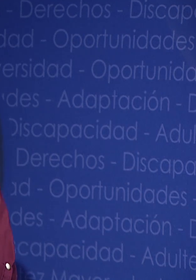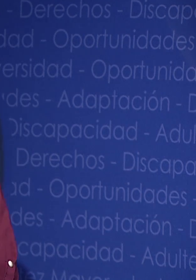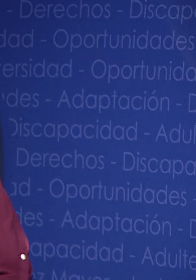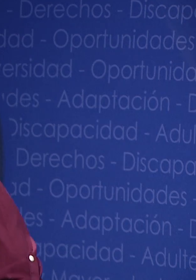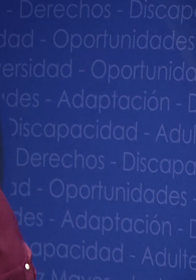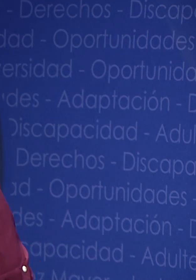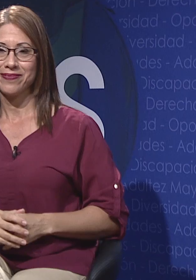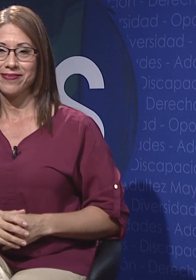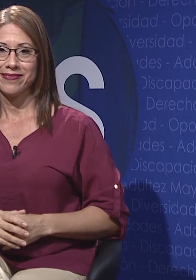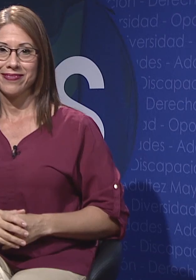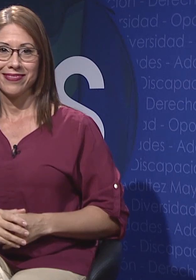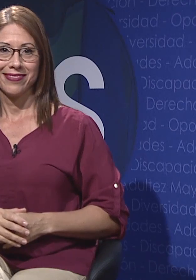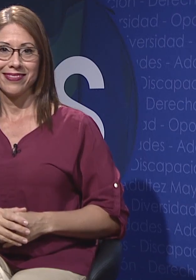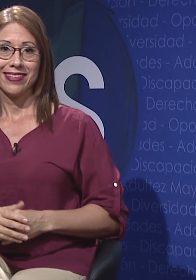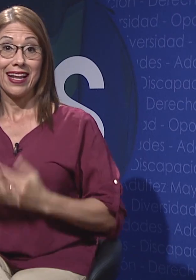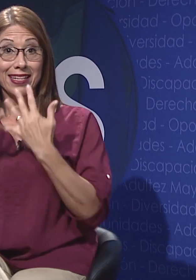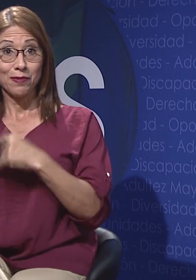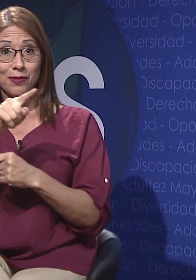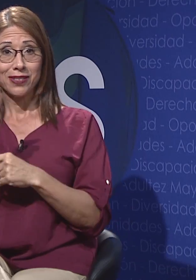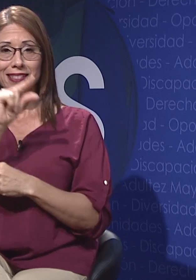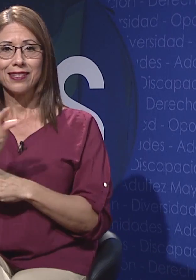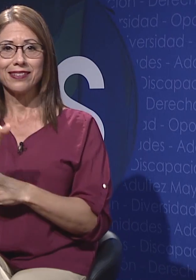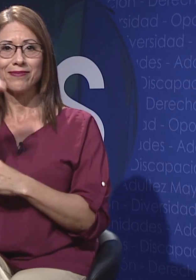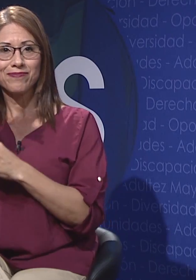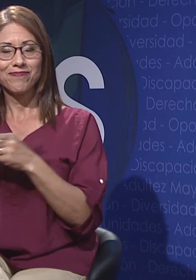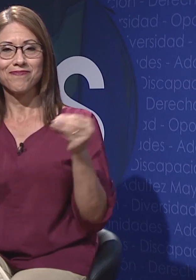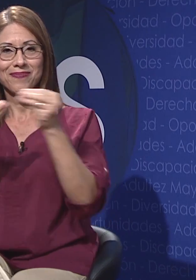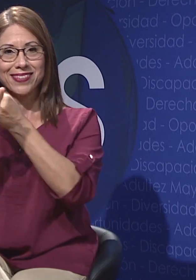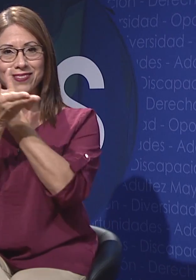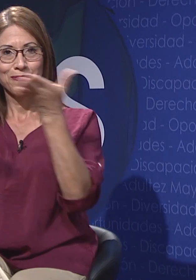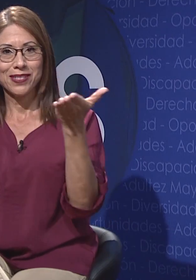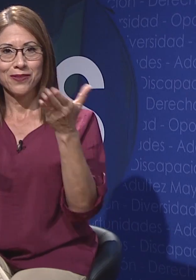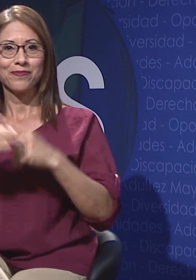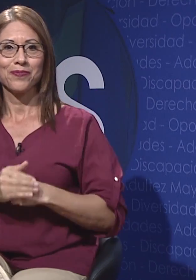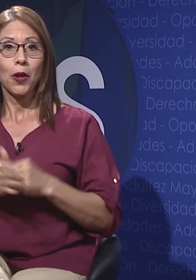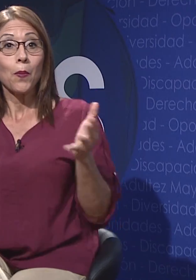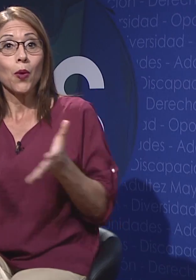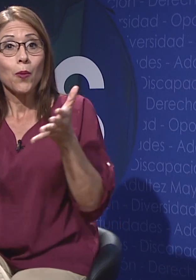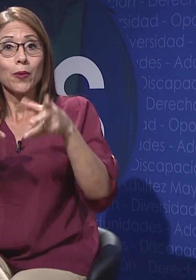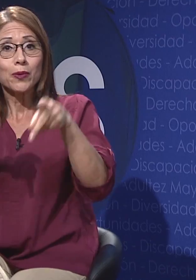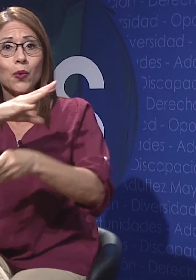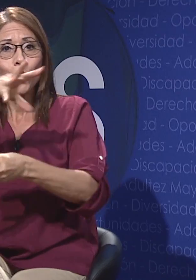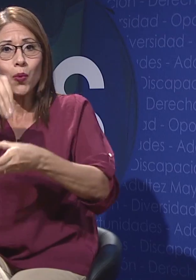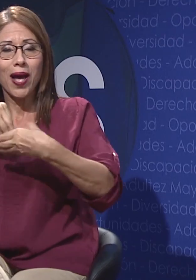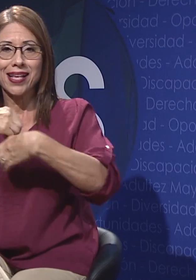facebook.com/Nexos TV. Le esperamos la próxima semana con más información. Promovemos la